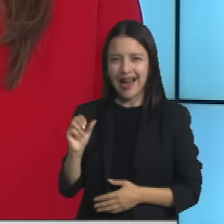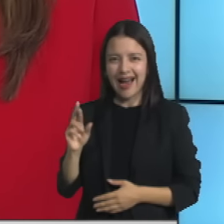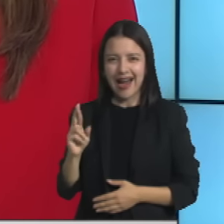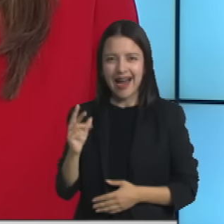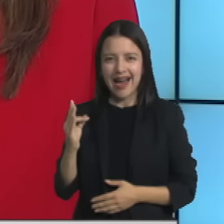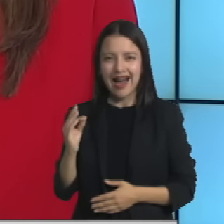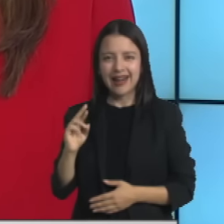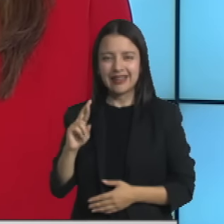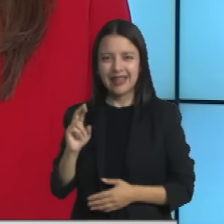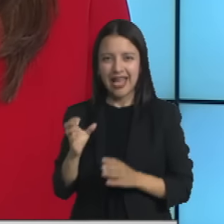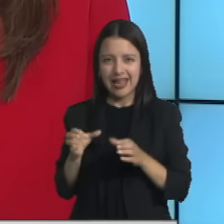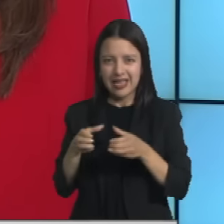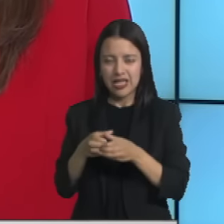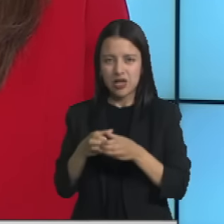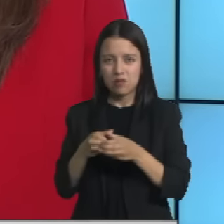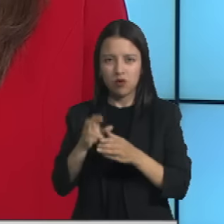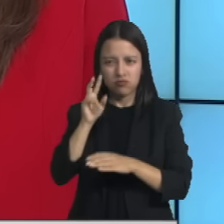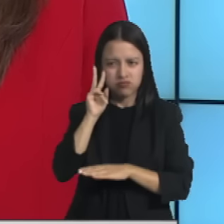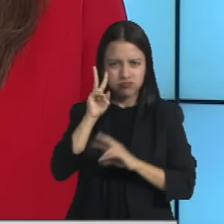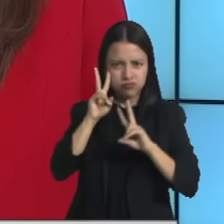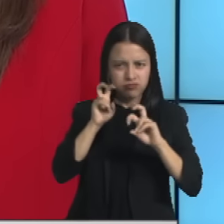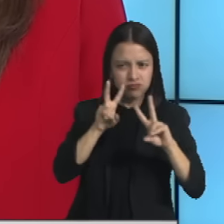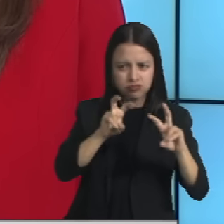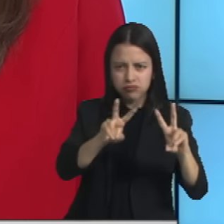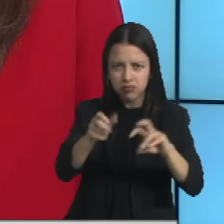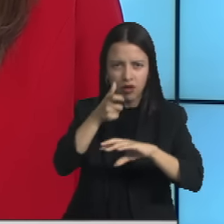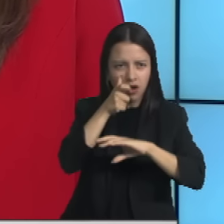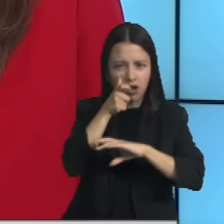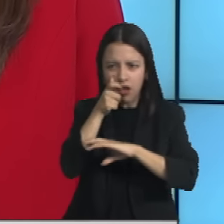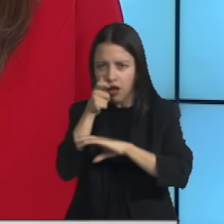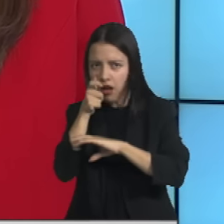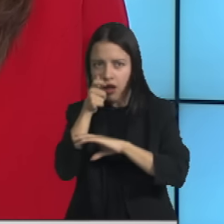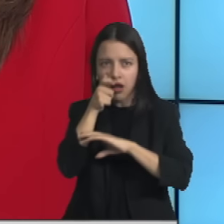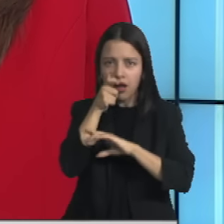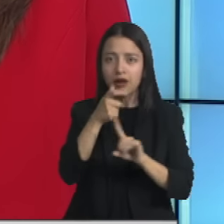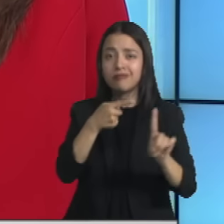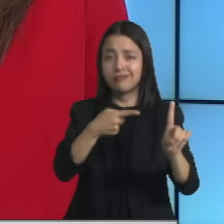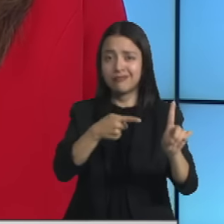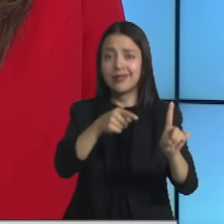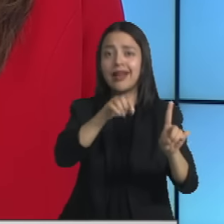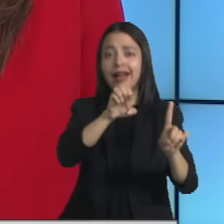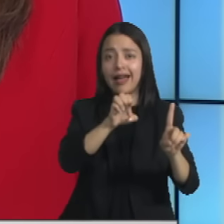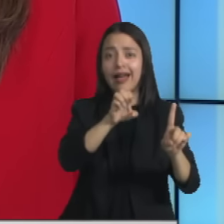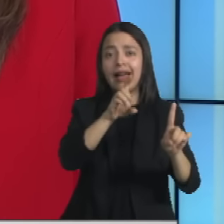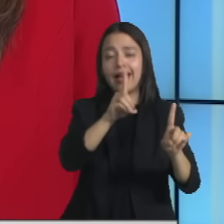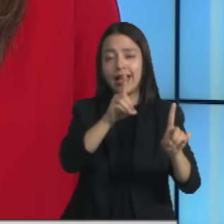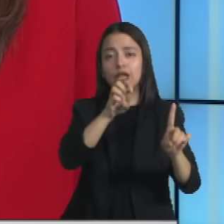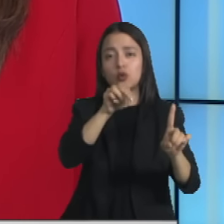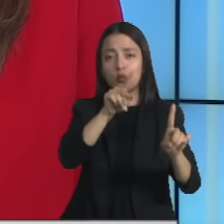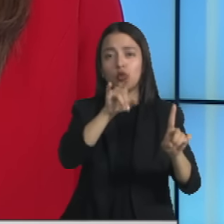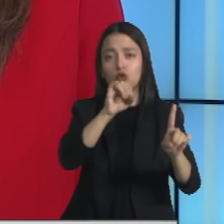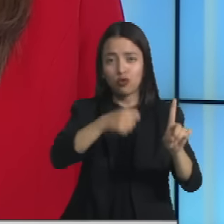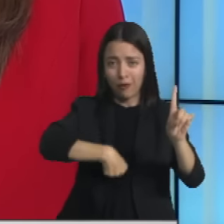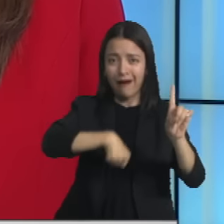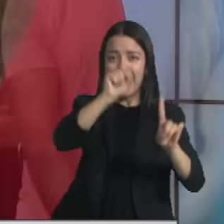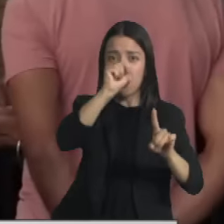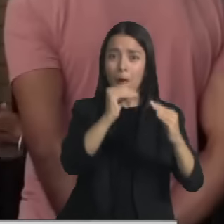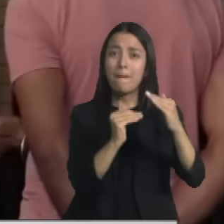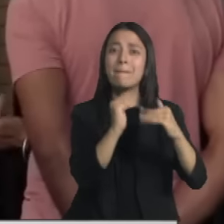Venezuela, confirmó que el candidato opositor Edmundo González Urrutia ganó los comicios con más del 60% de los